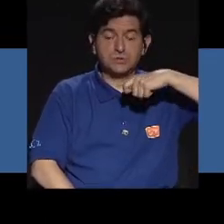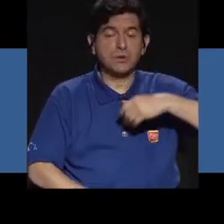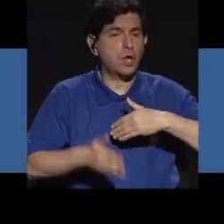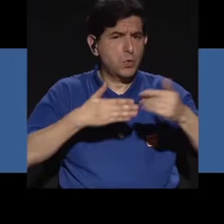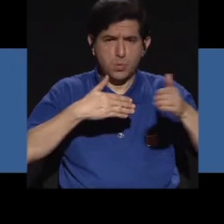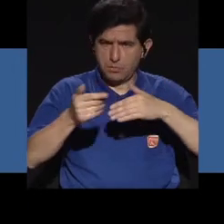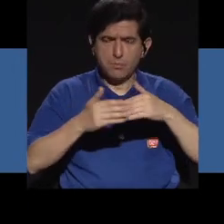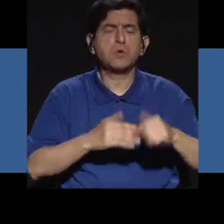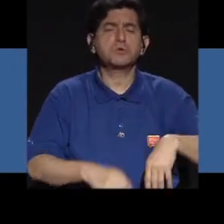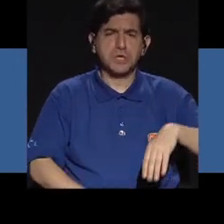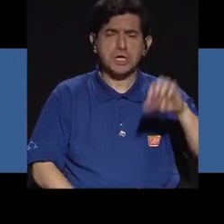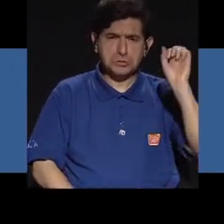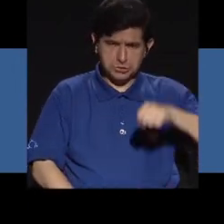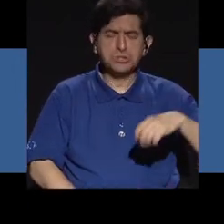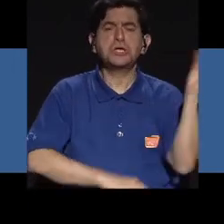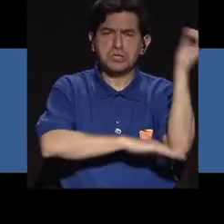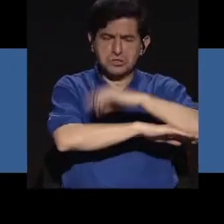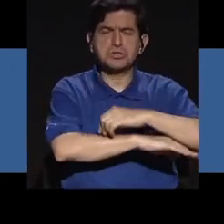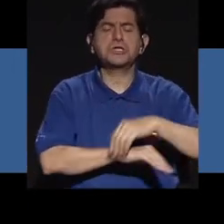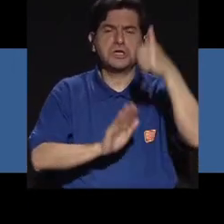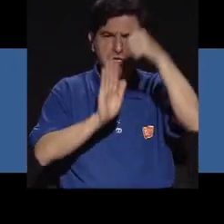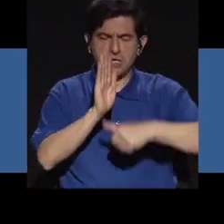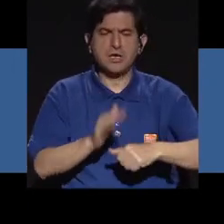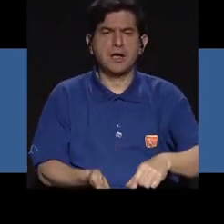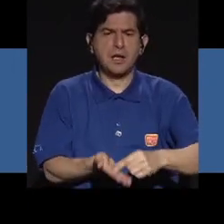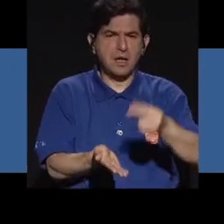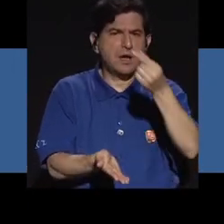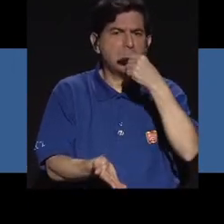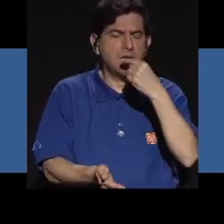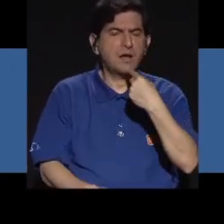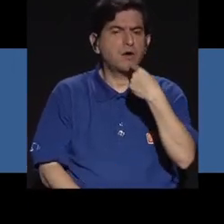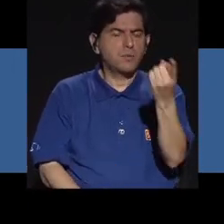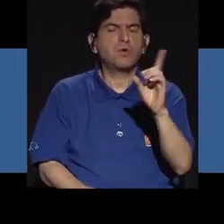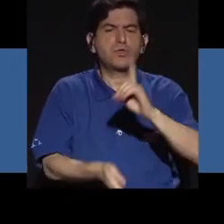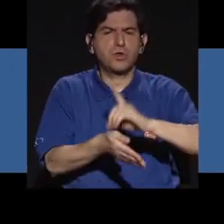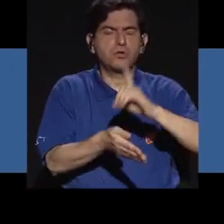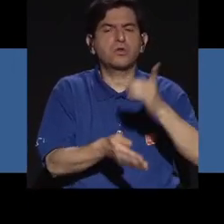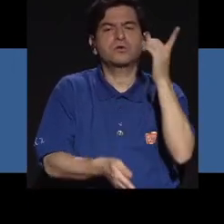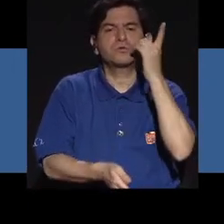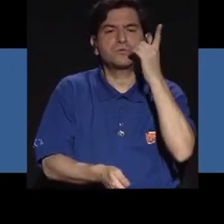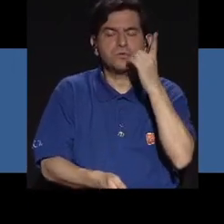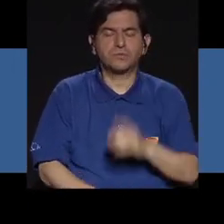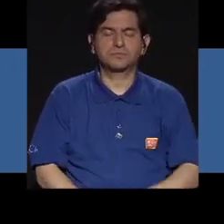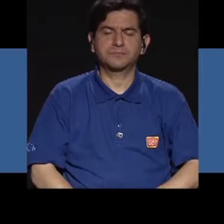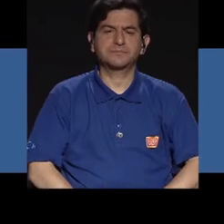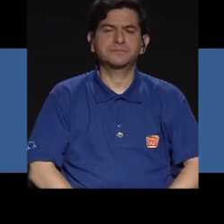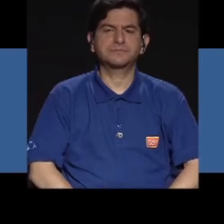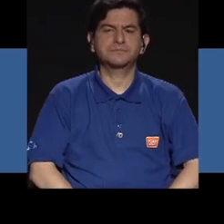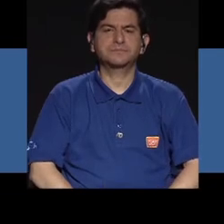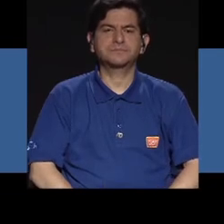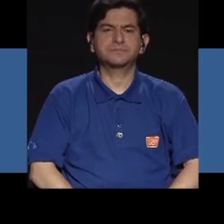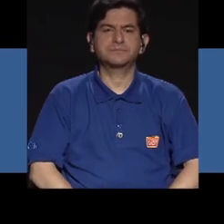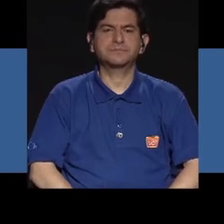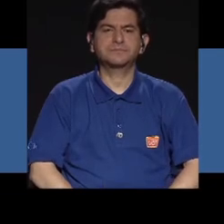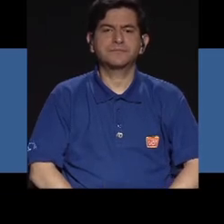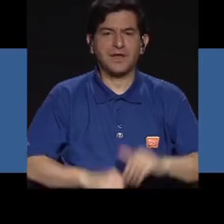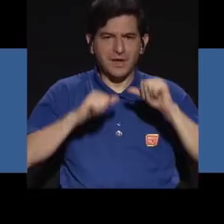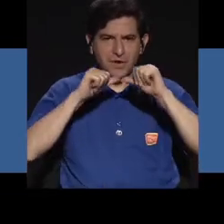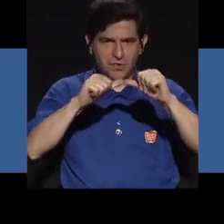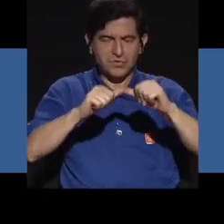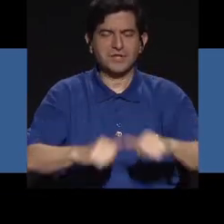Debe cepillarse los dientes aún el día de la cirugía. Tome los medicamentos como el odontólogo se los recetó.